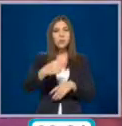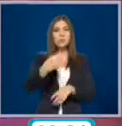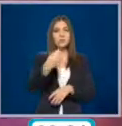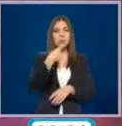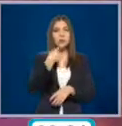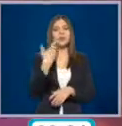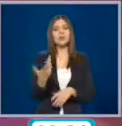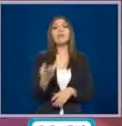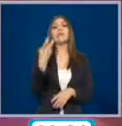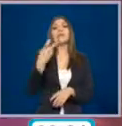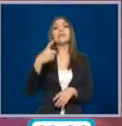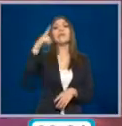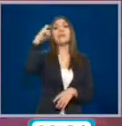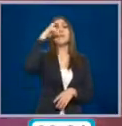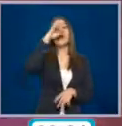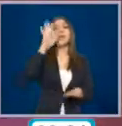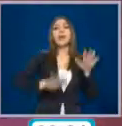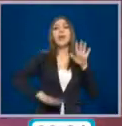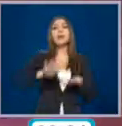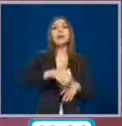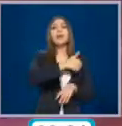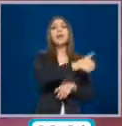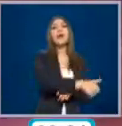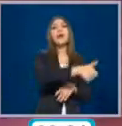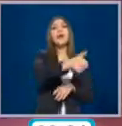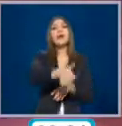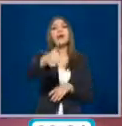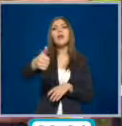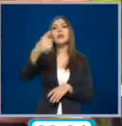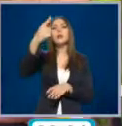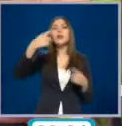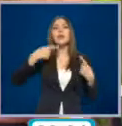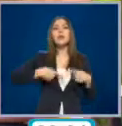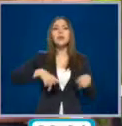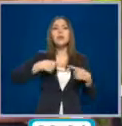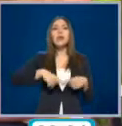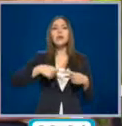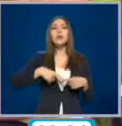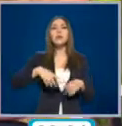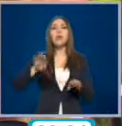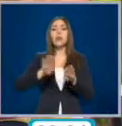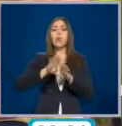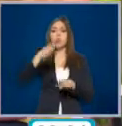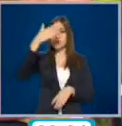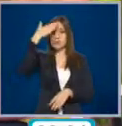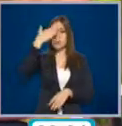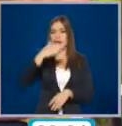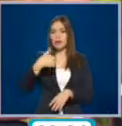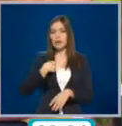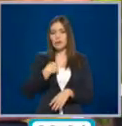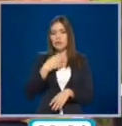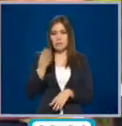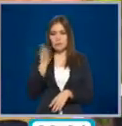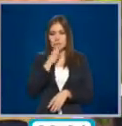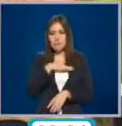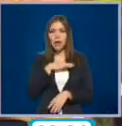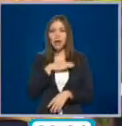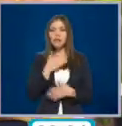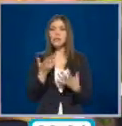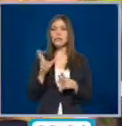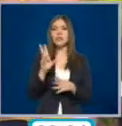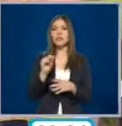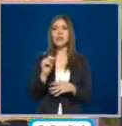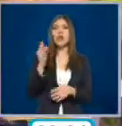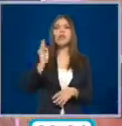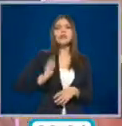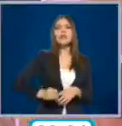difícil en cada persona, ¿no? Porque muy pocas veces te das cuenta que quizá el que está mal eres tú y estás reclamando en la otra persona cosas que quisieras cambiar de